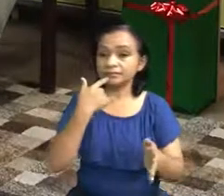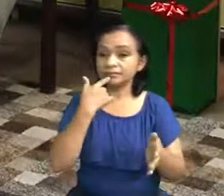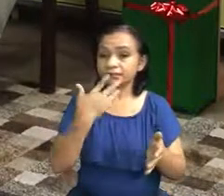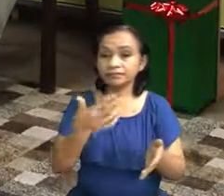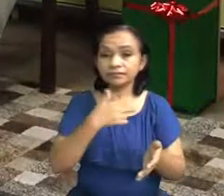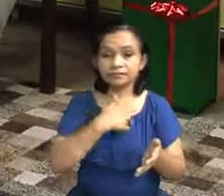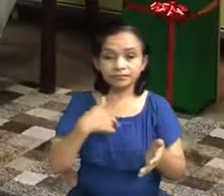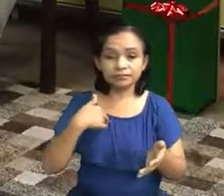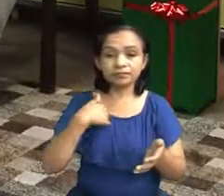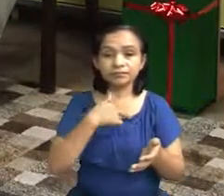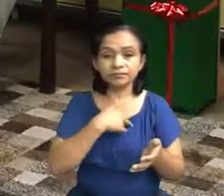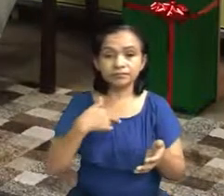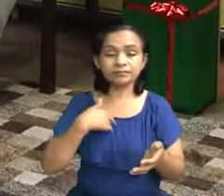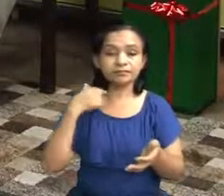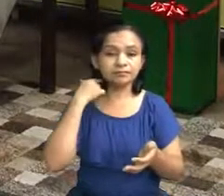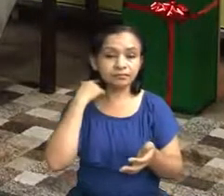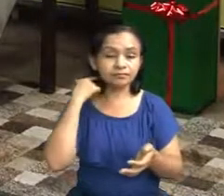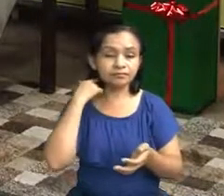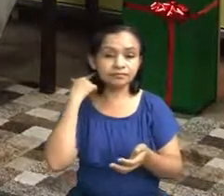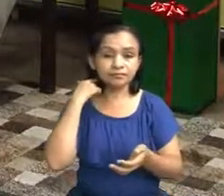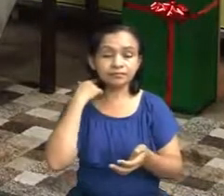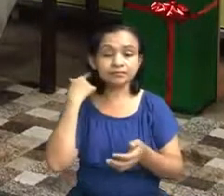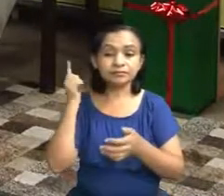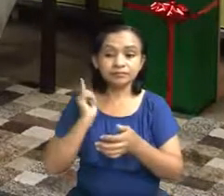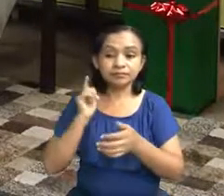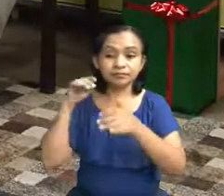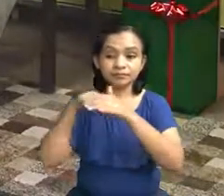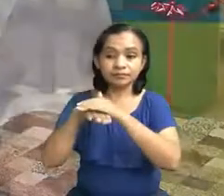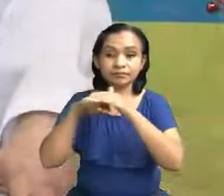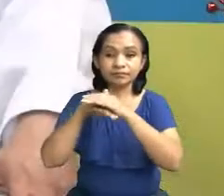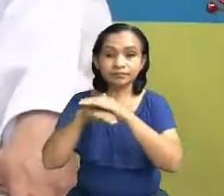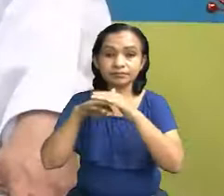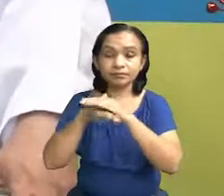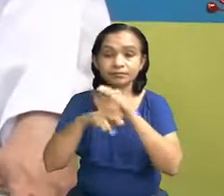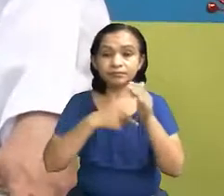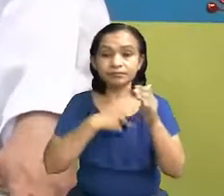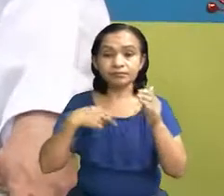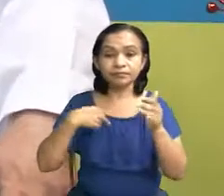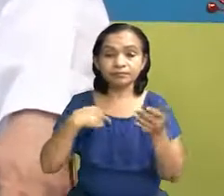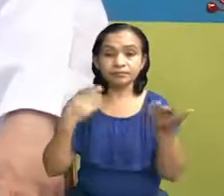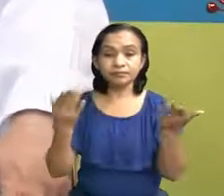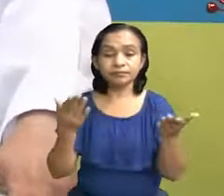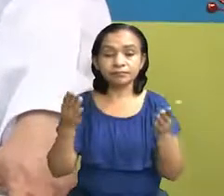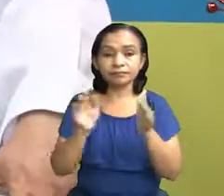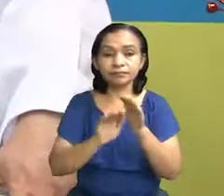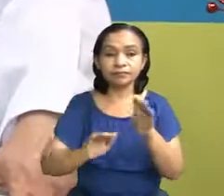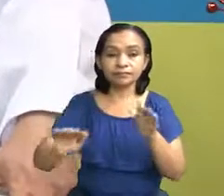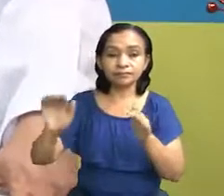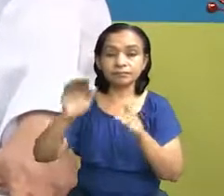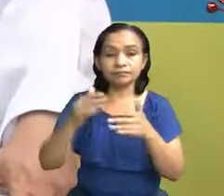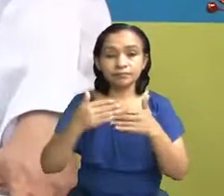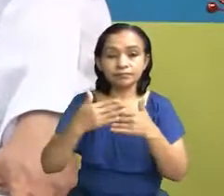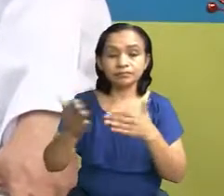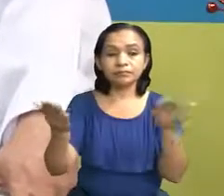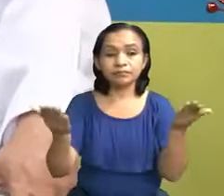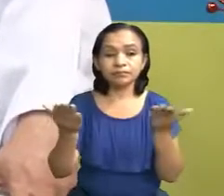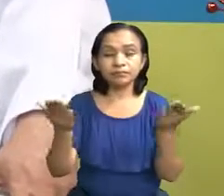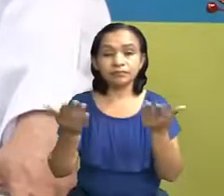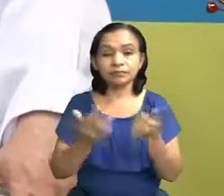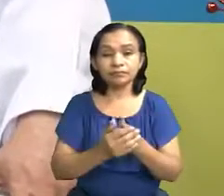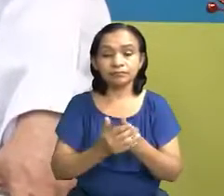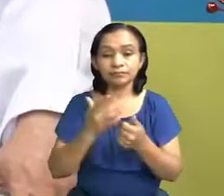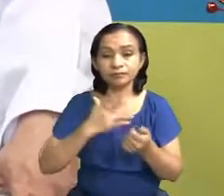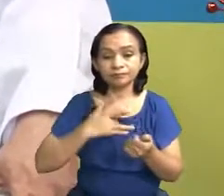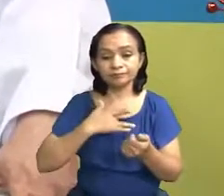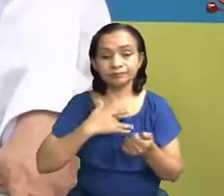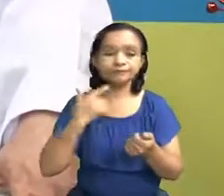hay que estar haciendo siempre campañas, aunque tengamos reservas de paquete globular, digamos, para un tiempo más largo, el concentrado de plaquetas amerita